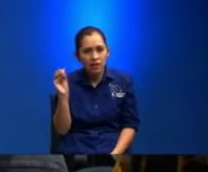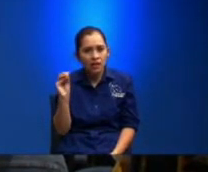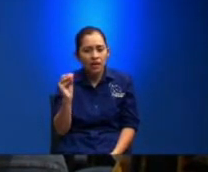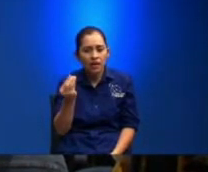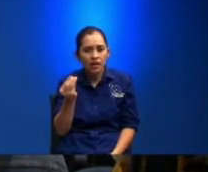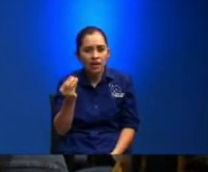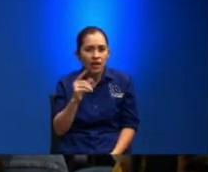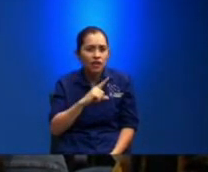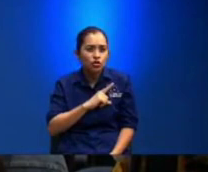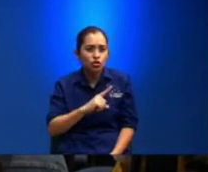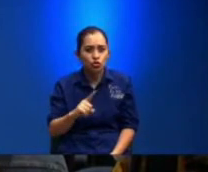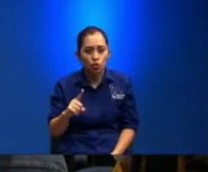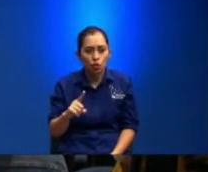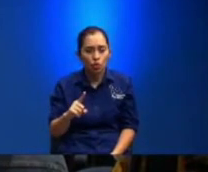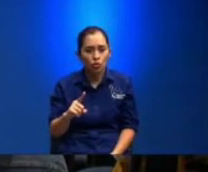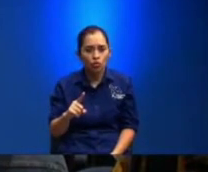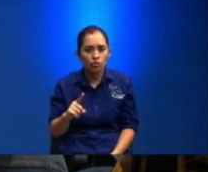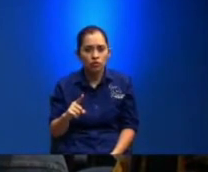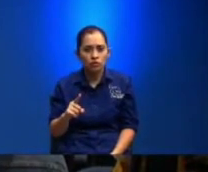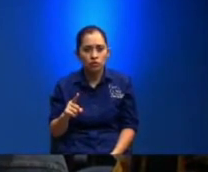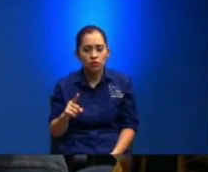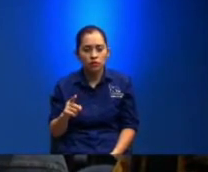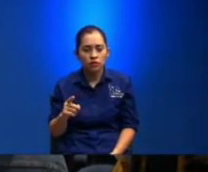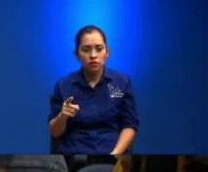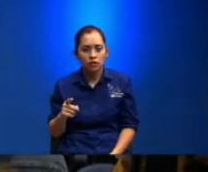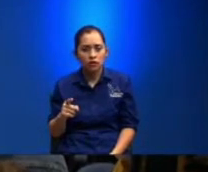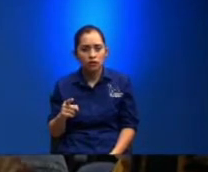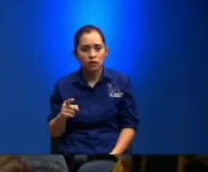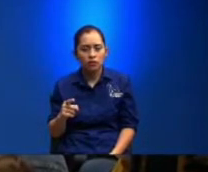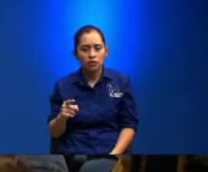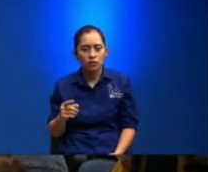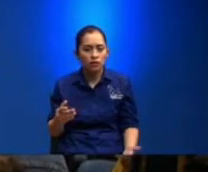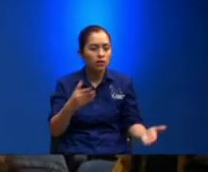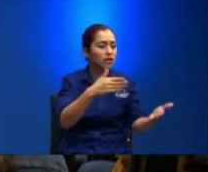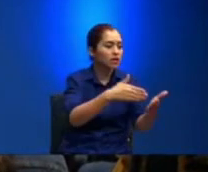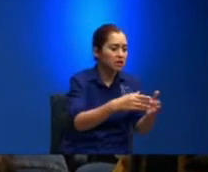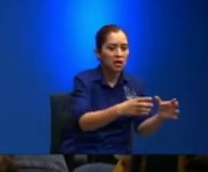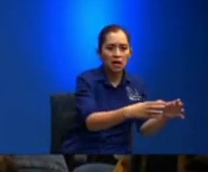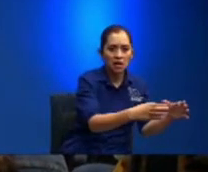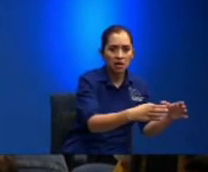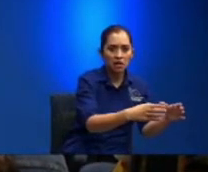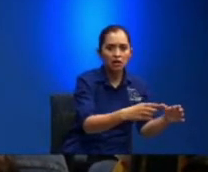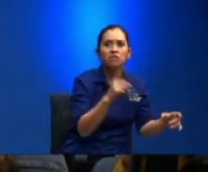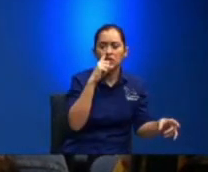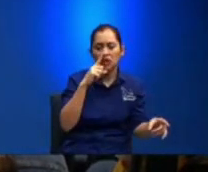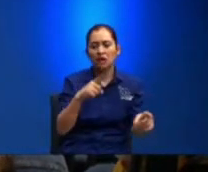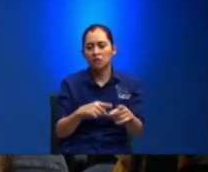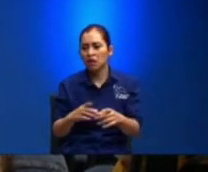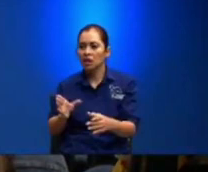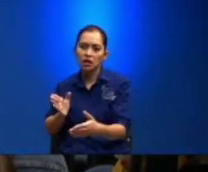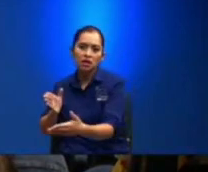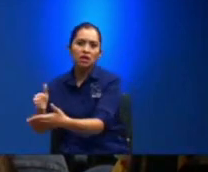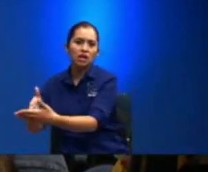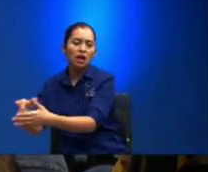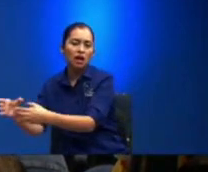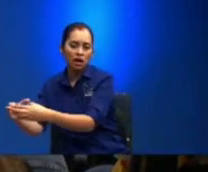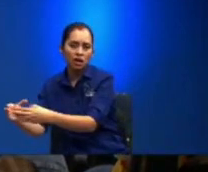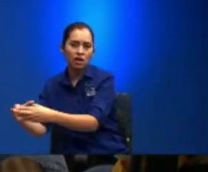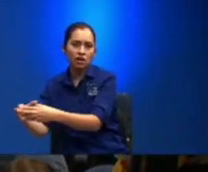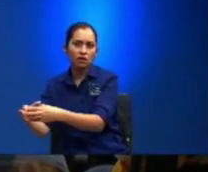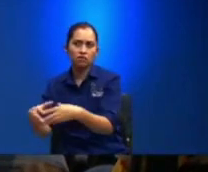y yo voy a ir a mi reunión con todos los ratones y hasta en todos los ratones reunidos y el murcia lo muy grande aquí